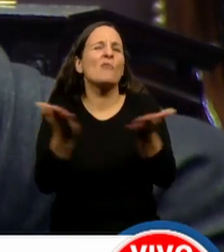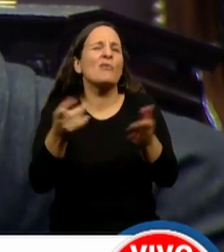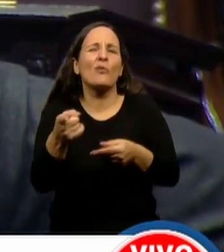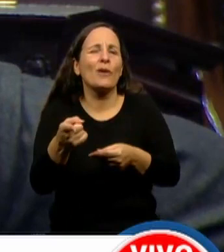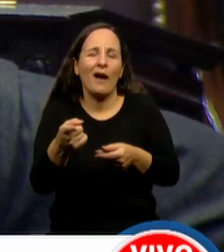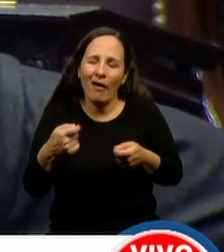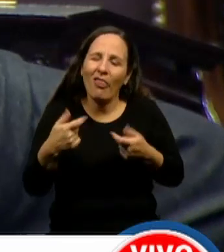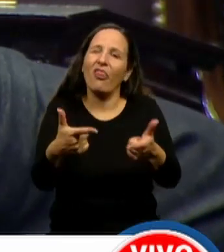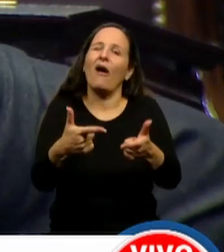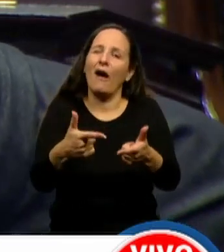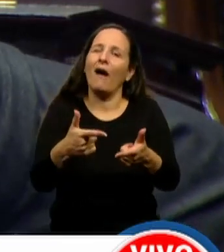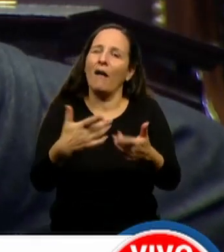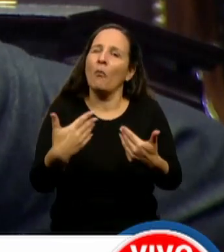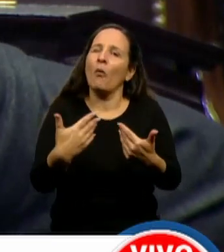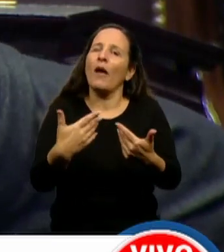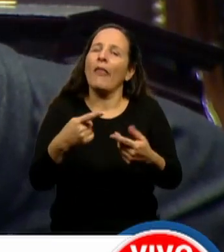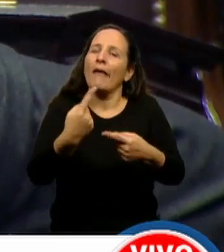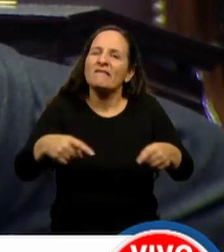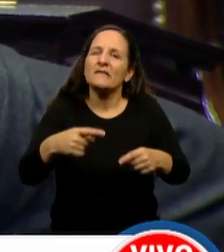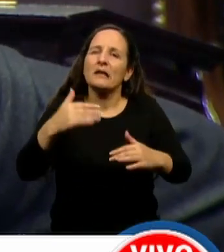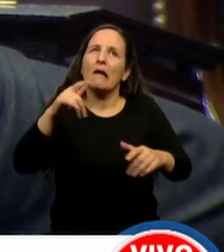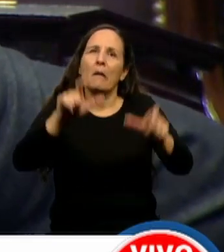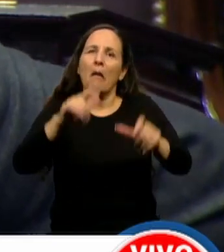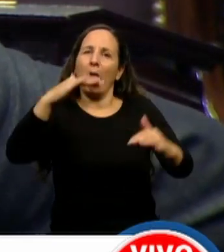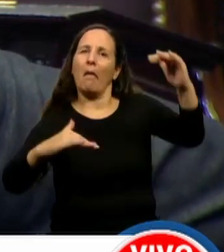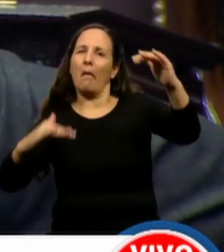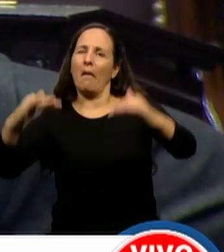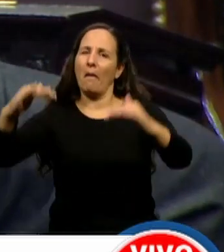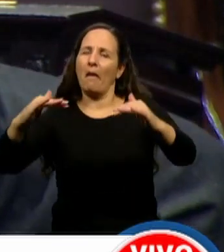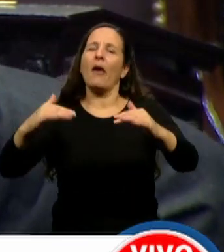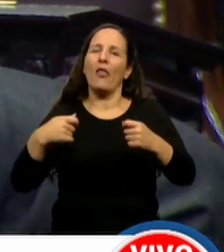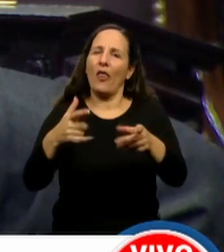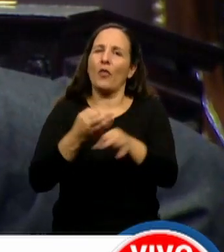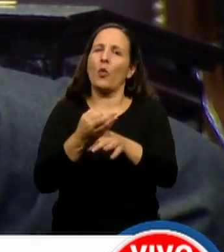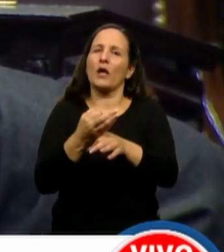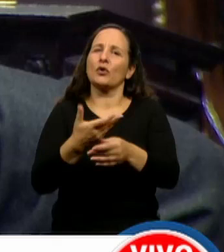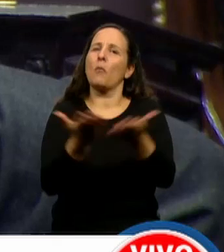resolver o empezar a resolver las asimetrías sociales.